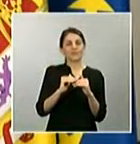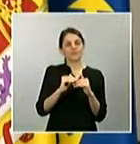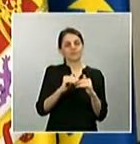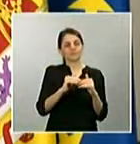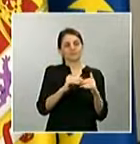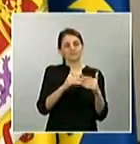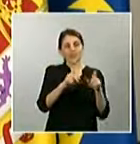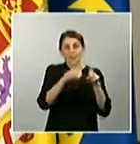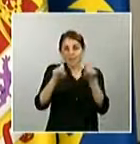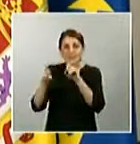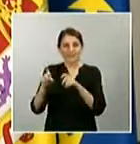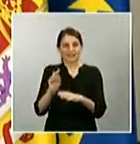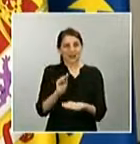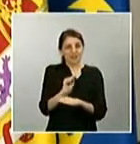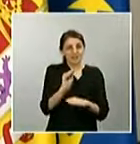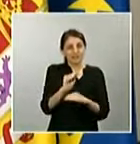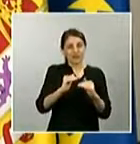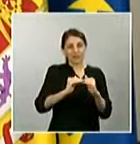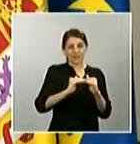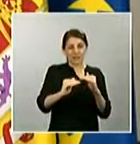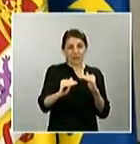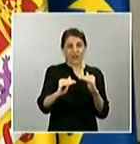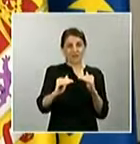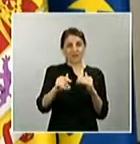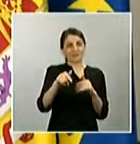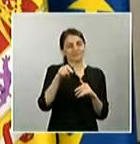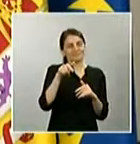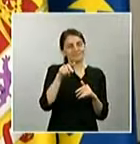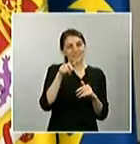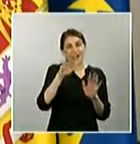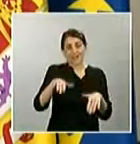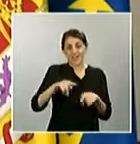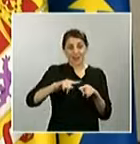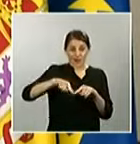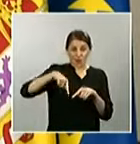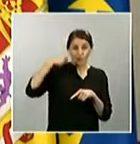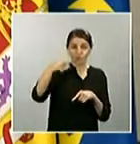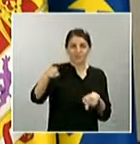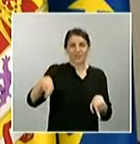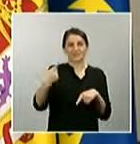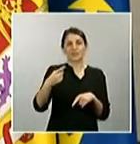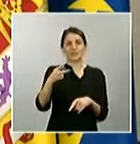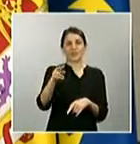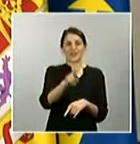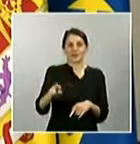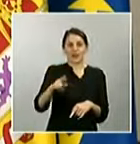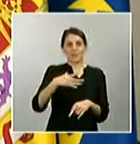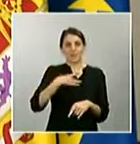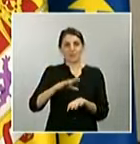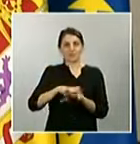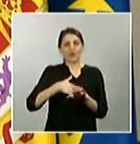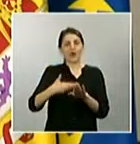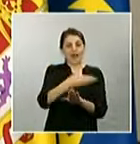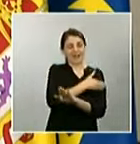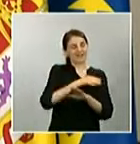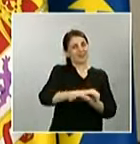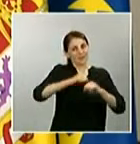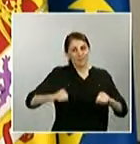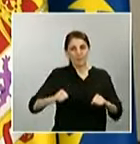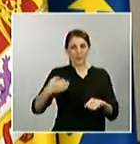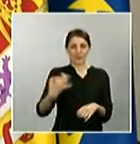nos permitan una recuperación intensa sobre bases sólidas yo creo que esto es muy importante